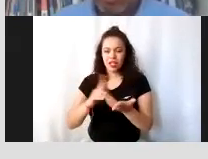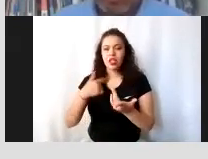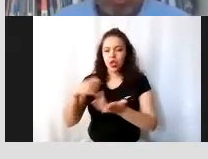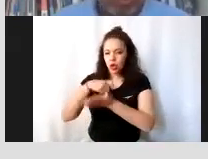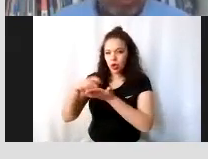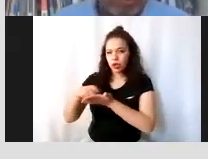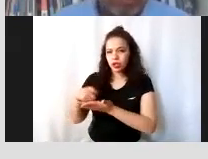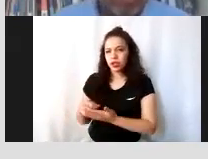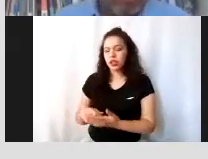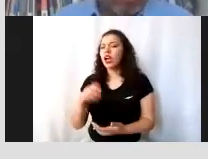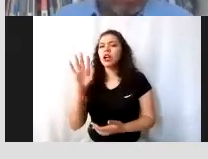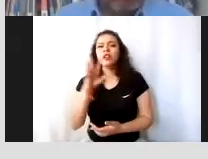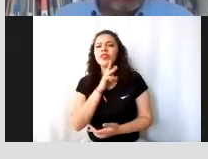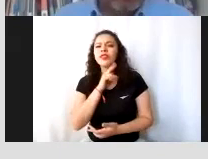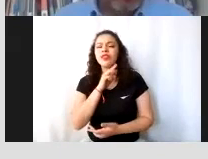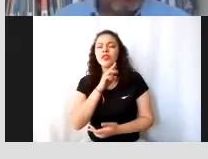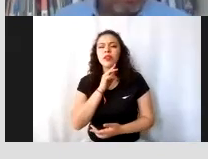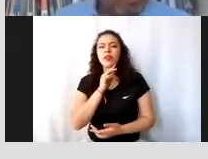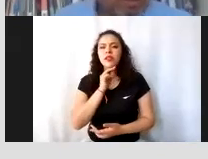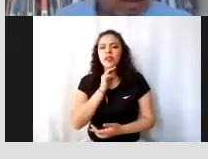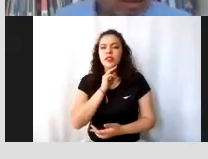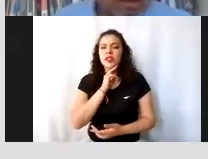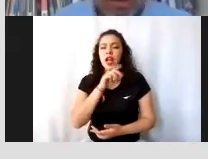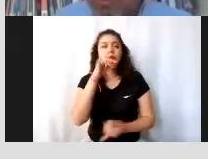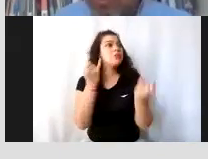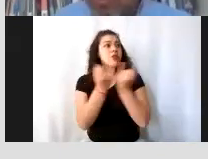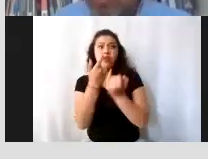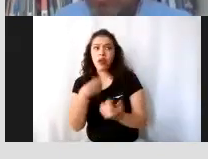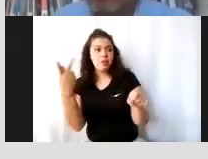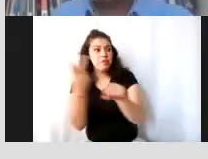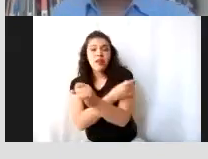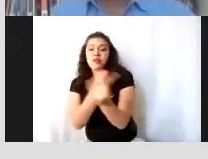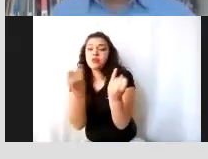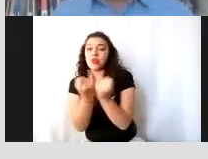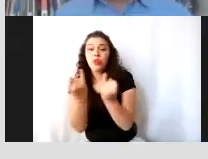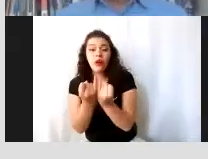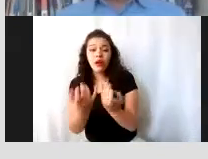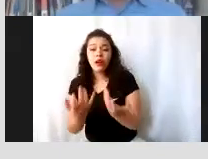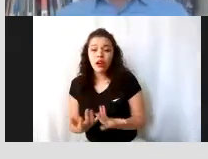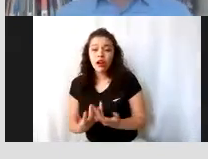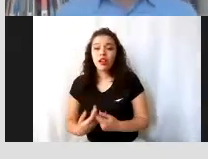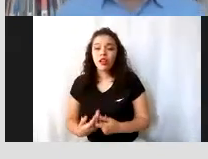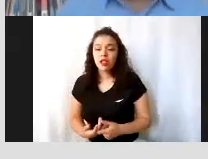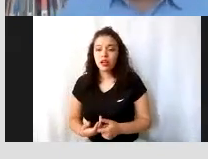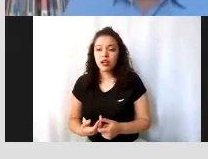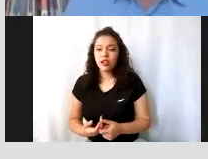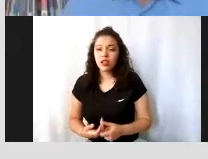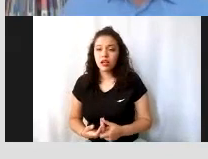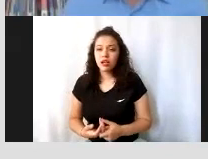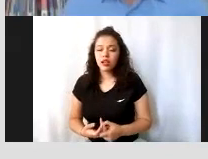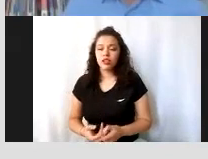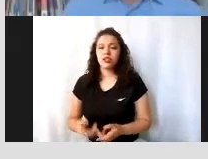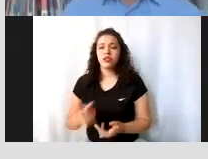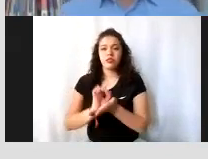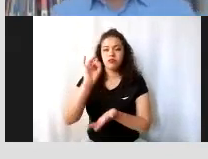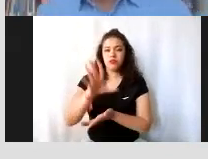o menos. No te preocupes, Paulina. Mira, te voy a hacer... Me pasó lo mismo. De hecho, no me había enviado el link hasta hace